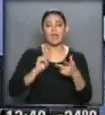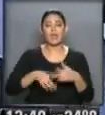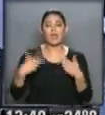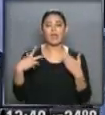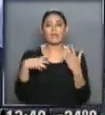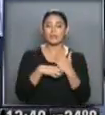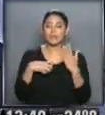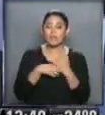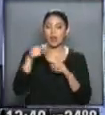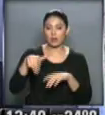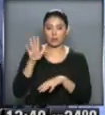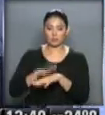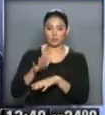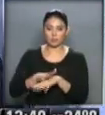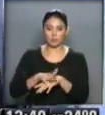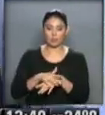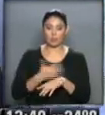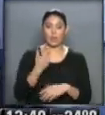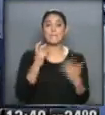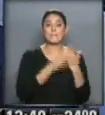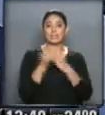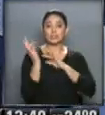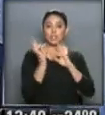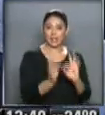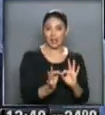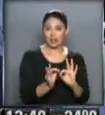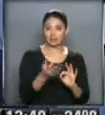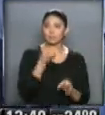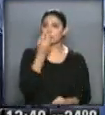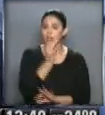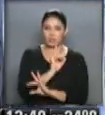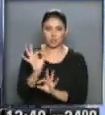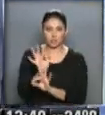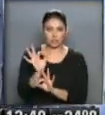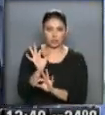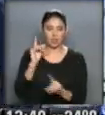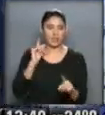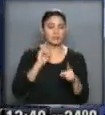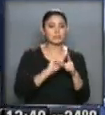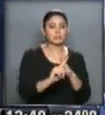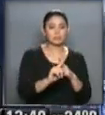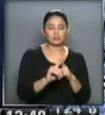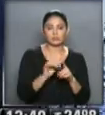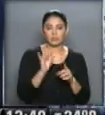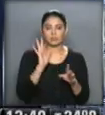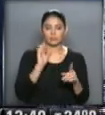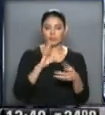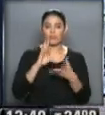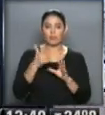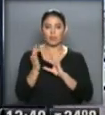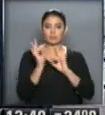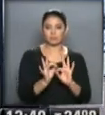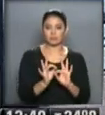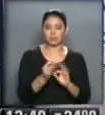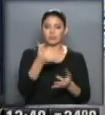también entiende en la causa. Ni bien llegó el ministro, no hizo declaraciones, fue rauda la manera en que se